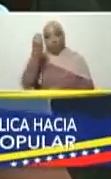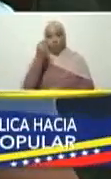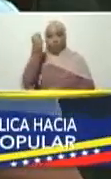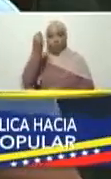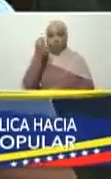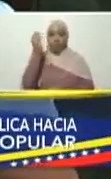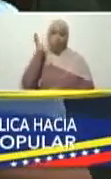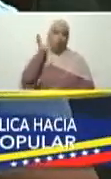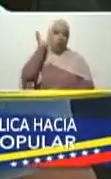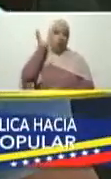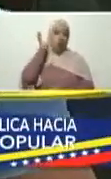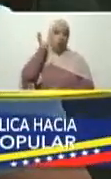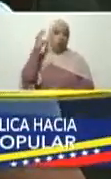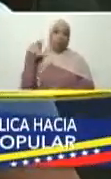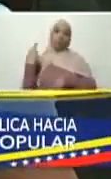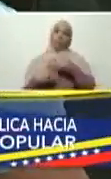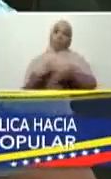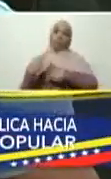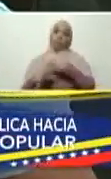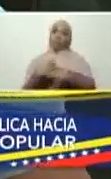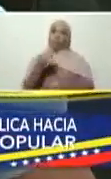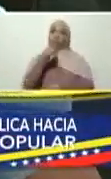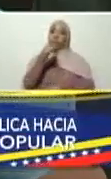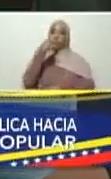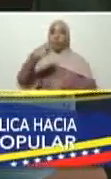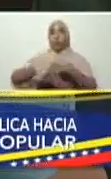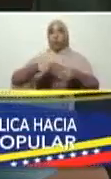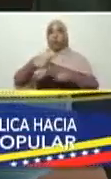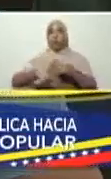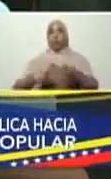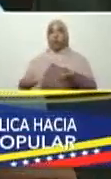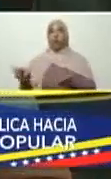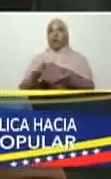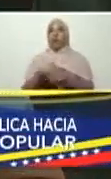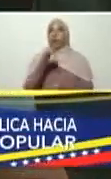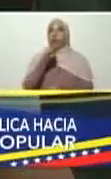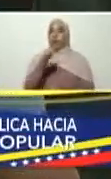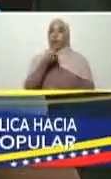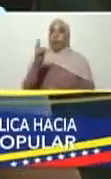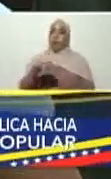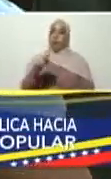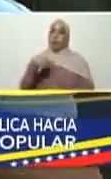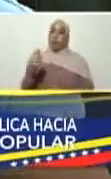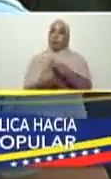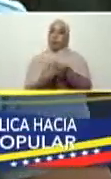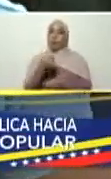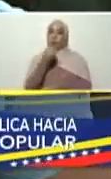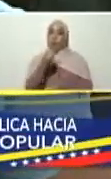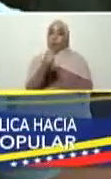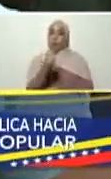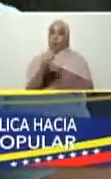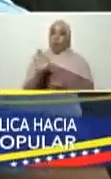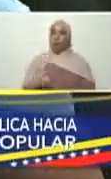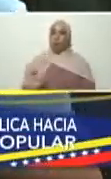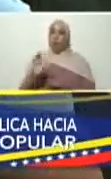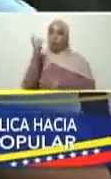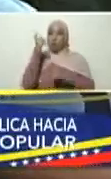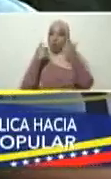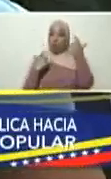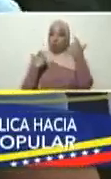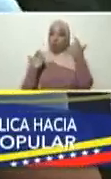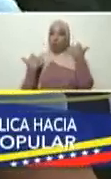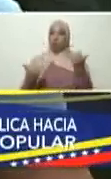que la revolución comunal debe ser un proceso irreversible, que a nadie le quede duda que el comuno nada de Chávez es